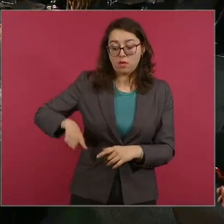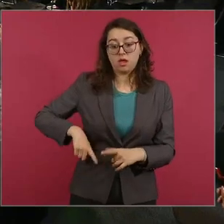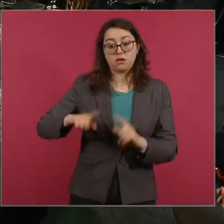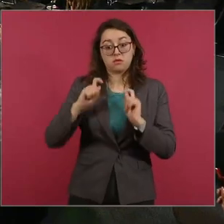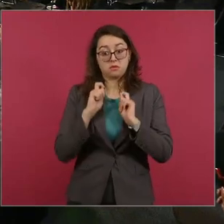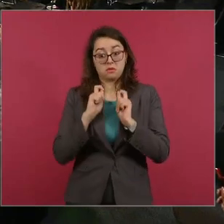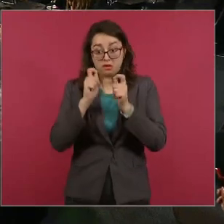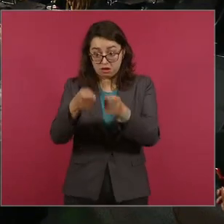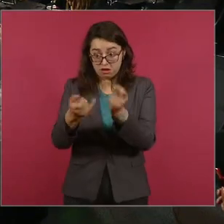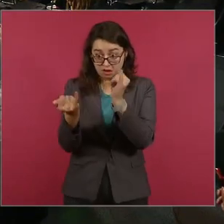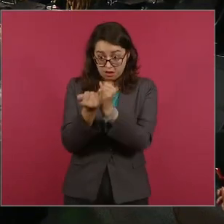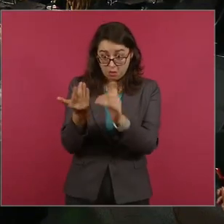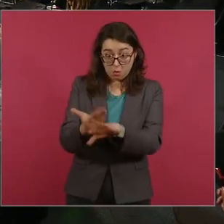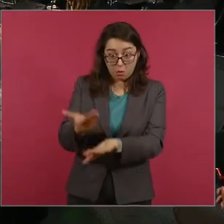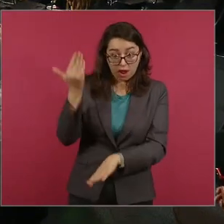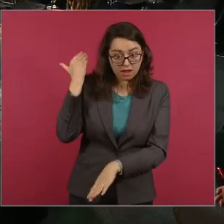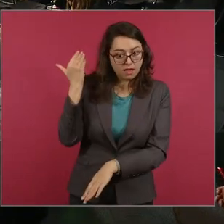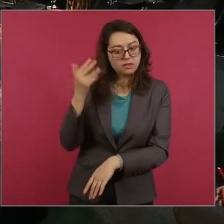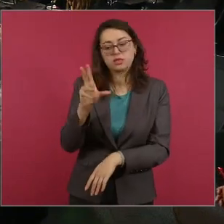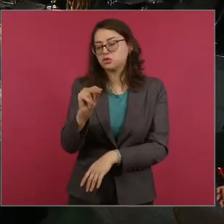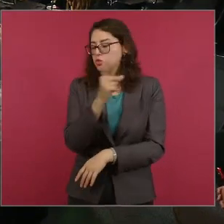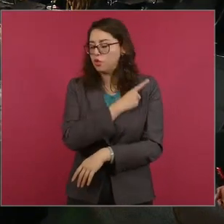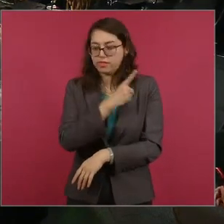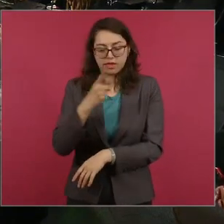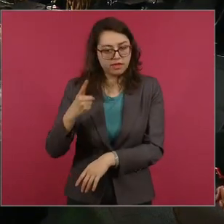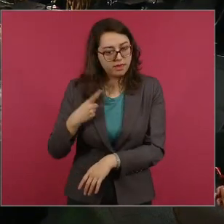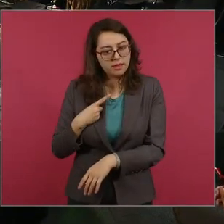mismo que no debe ser lo mismo